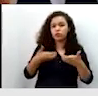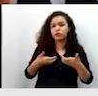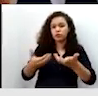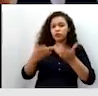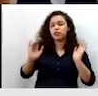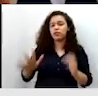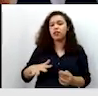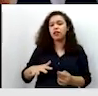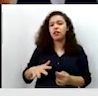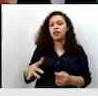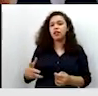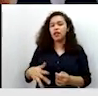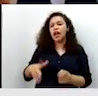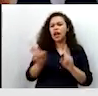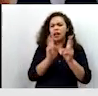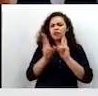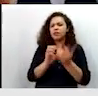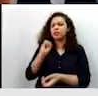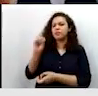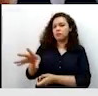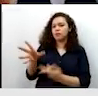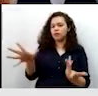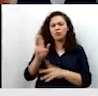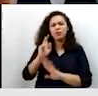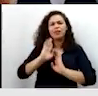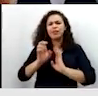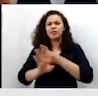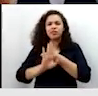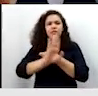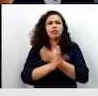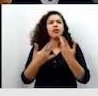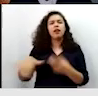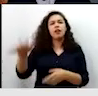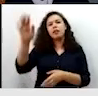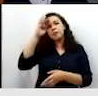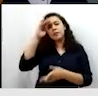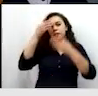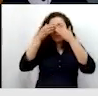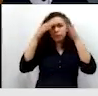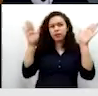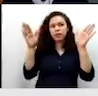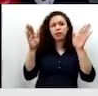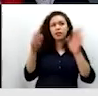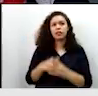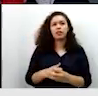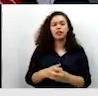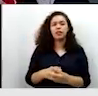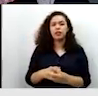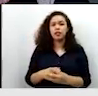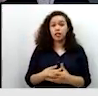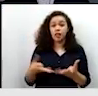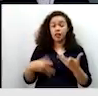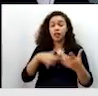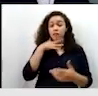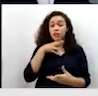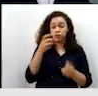bolsa al vecino. No, es lo que debemos de evitar esto y sobre todo pues ser conscientes de que este tipo de manejo de residuos